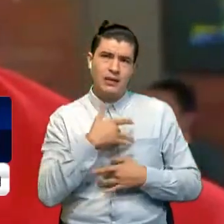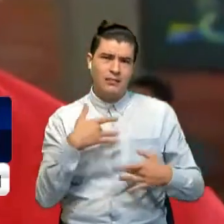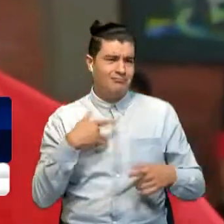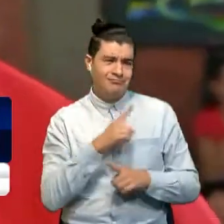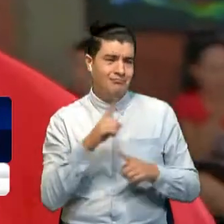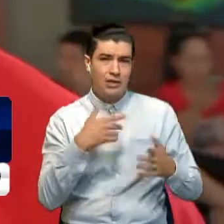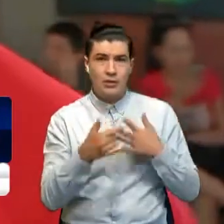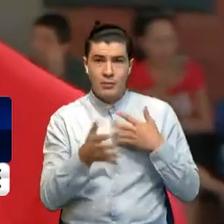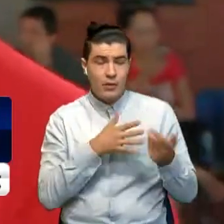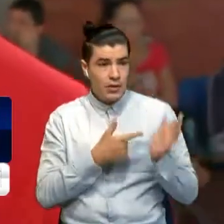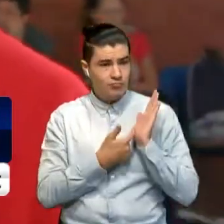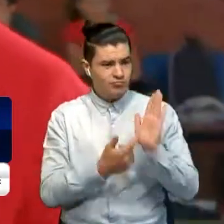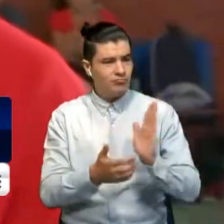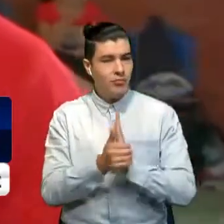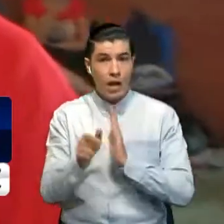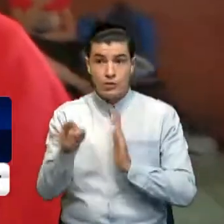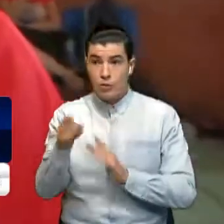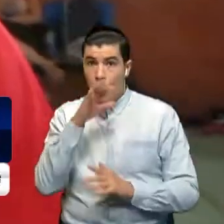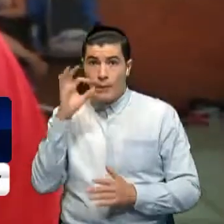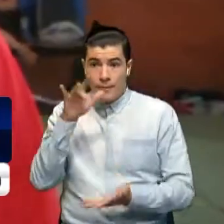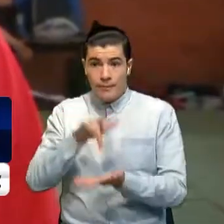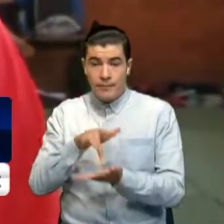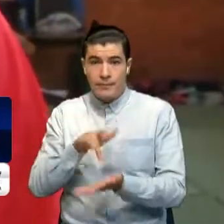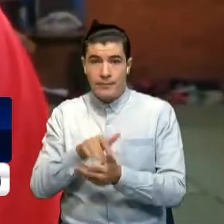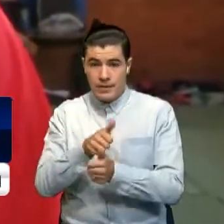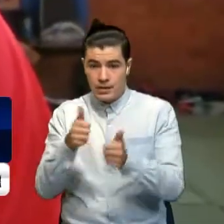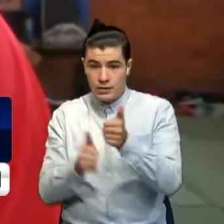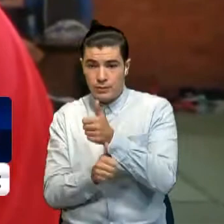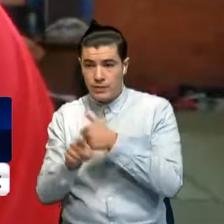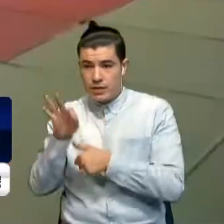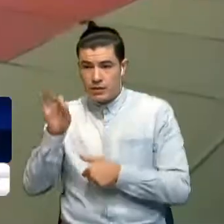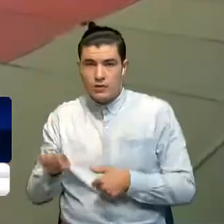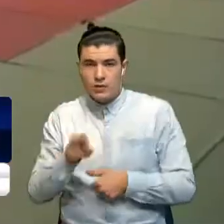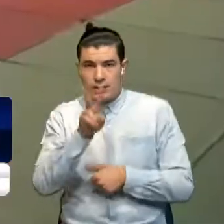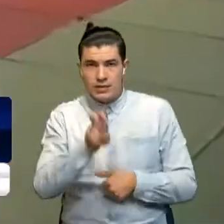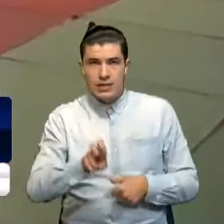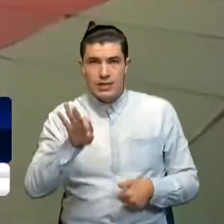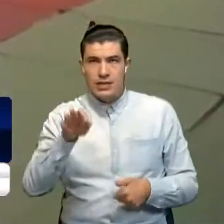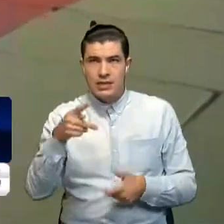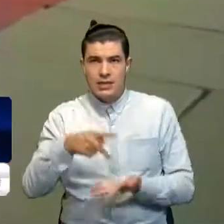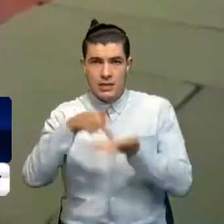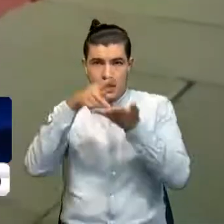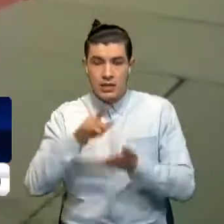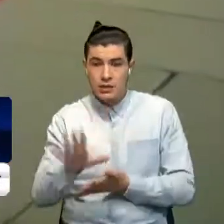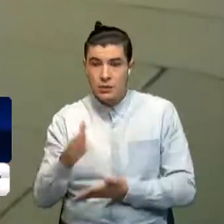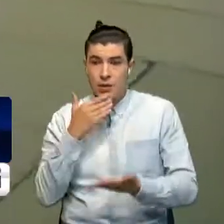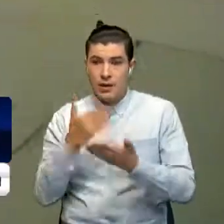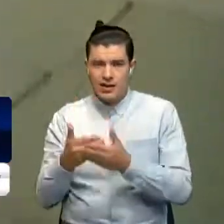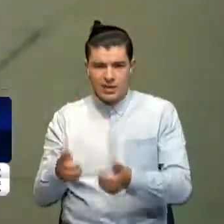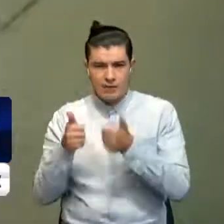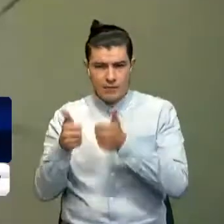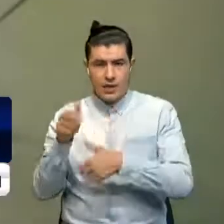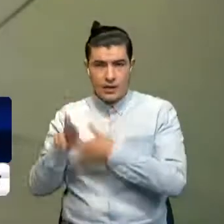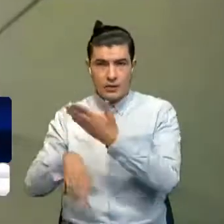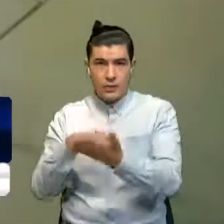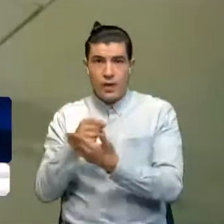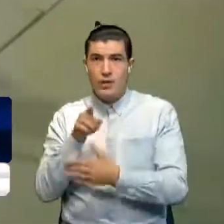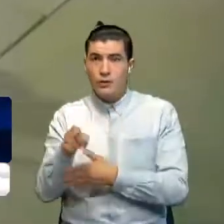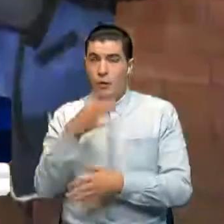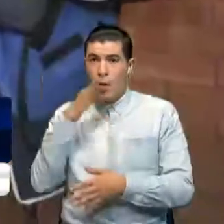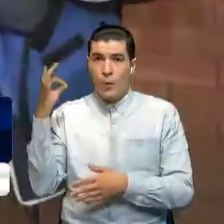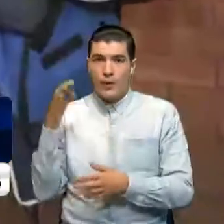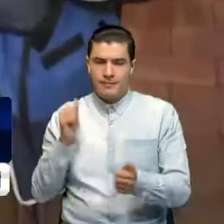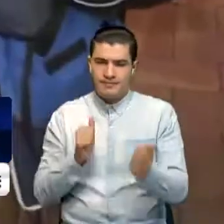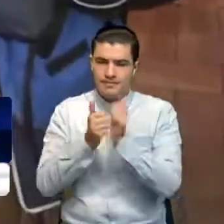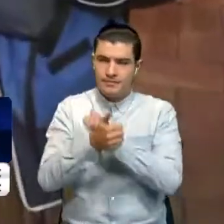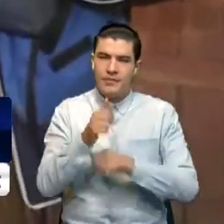su talento. Esta vez participó en la categoría sub-18 en 73 kilogramos y gracias a su excelente resultado aseguró cupo